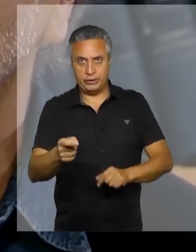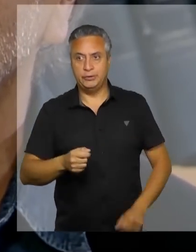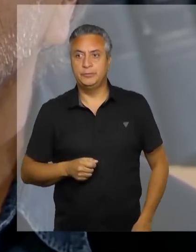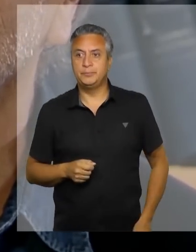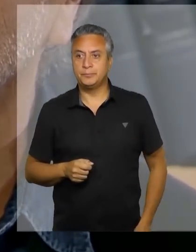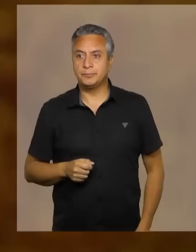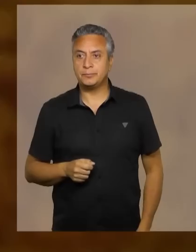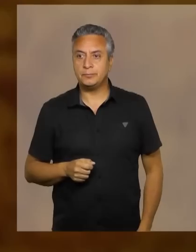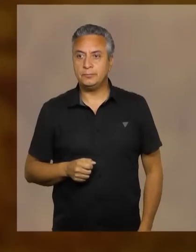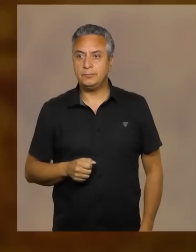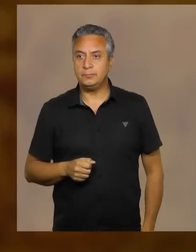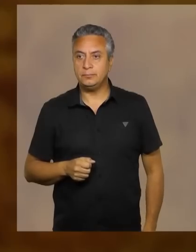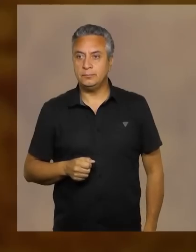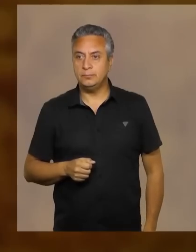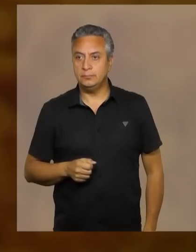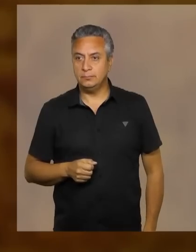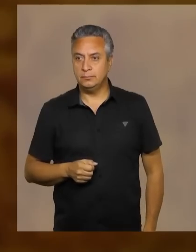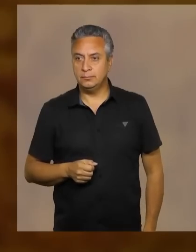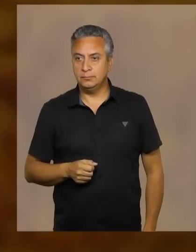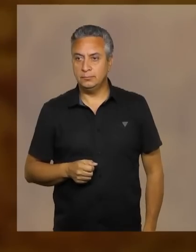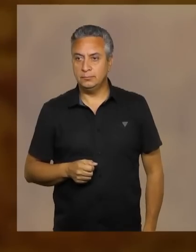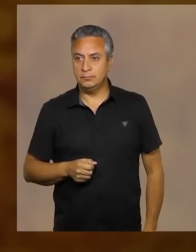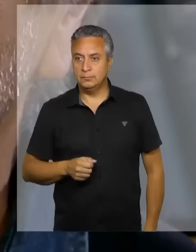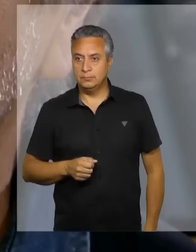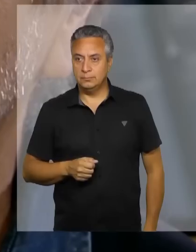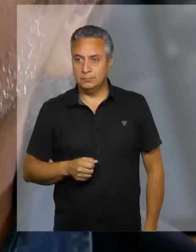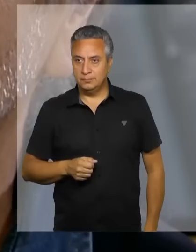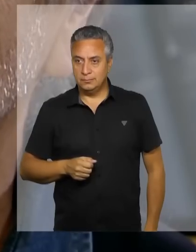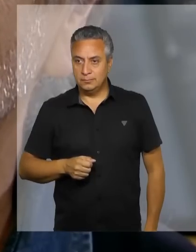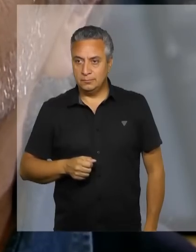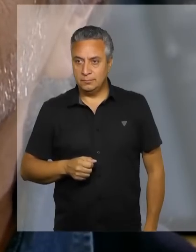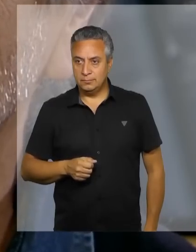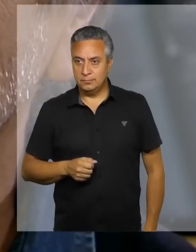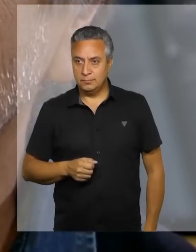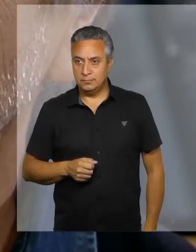Has llegado en silencio.